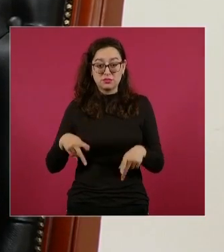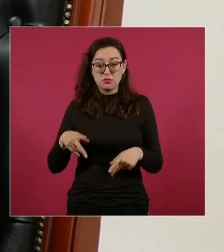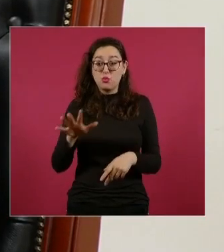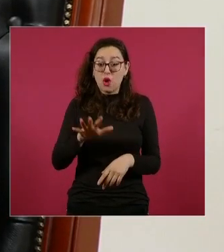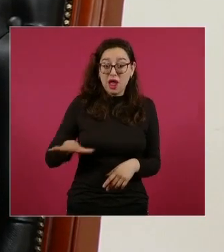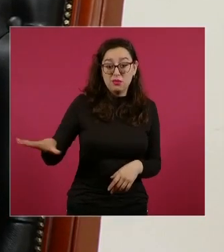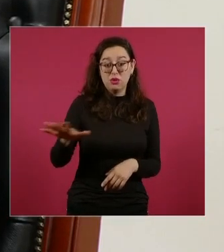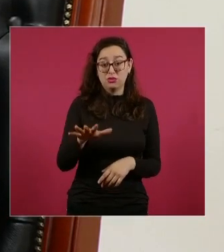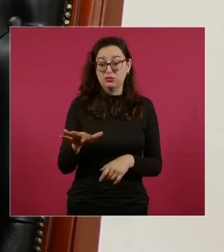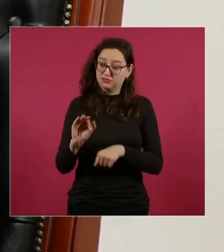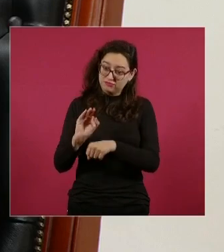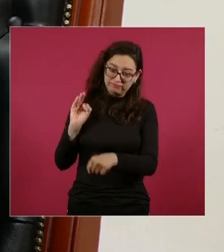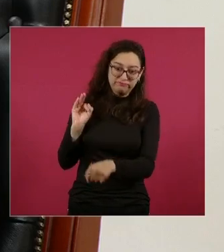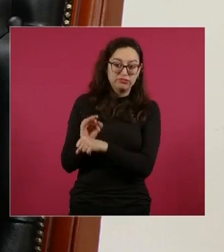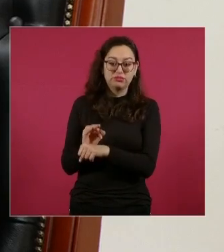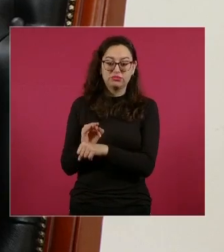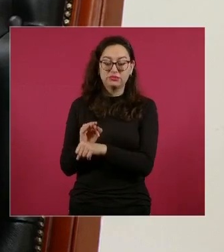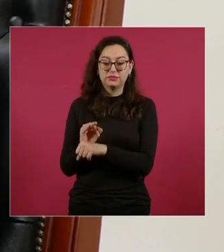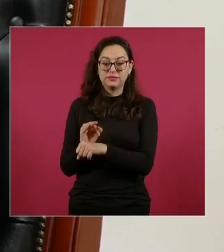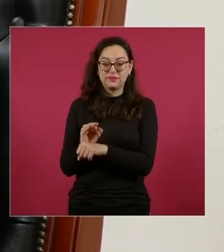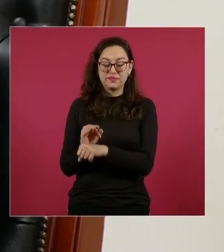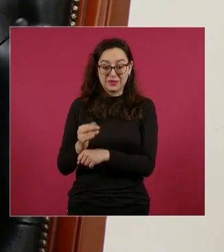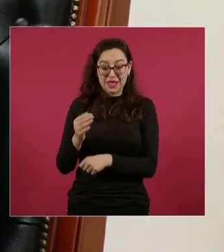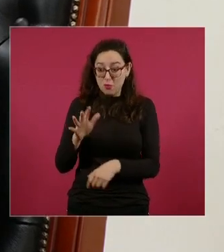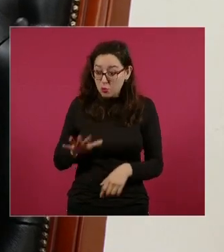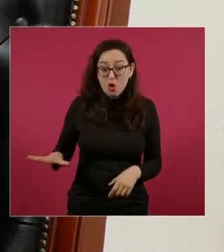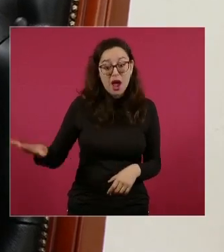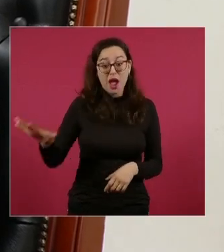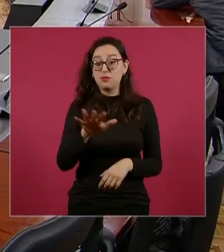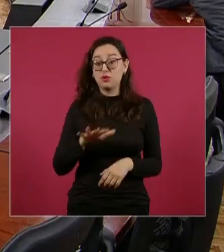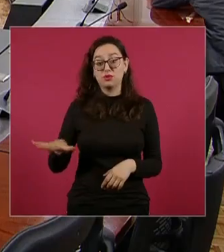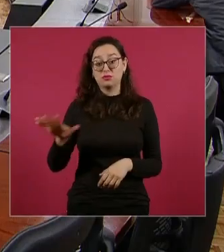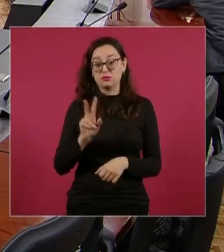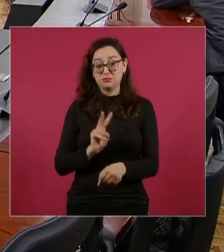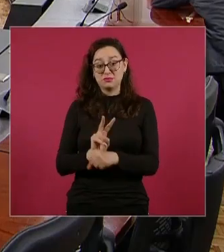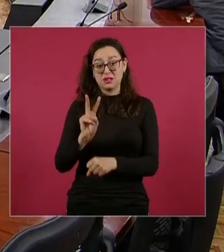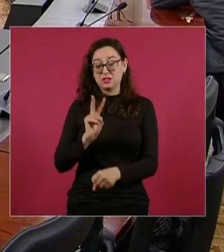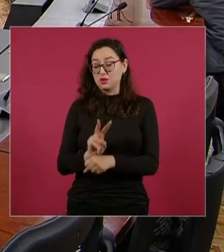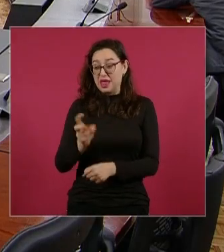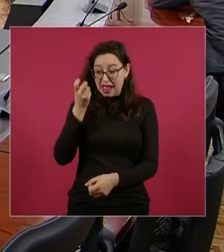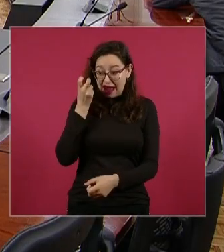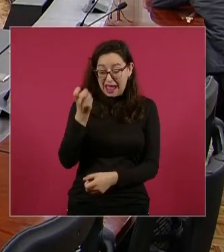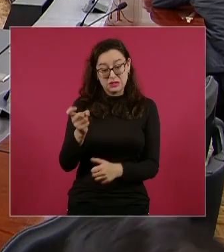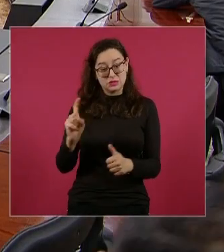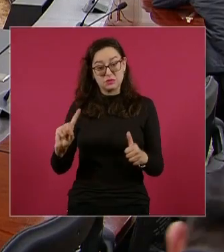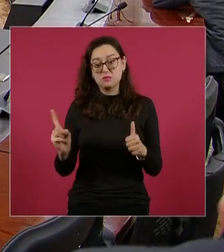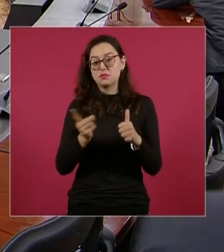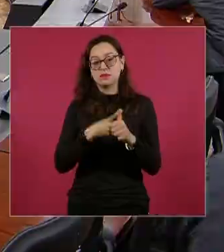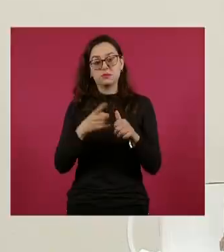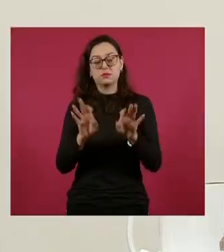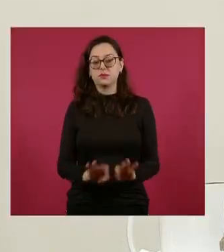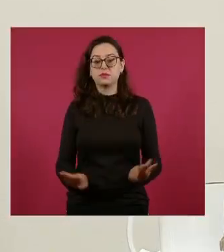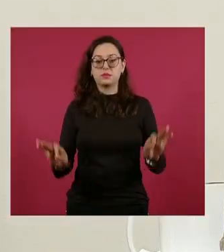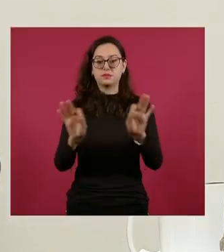Venezuela, el pueblo de Venezuela en general, no